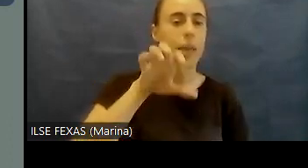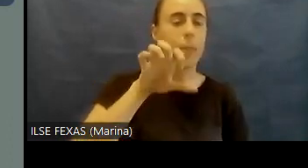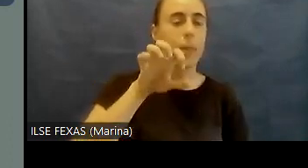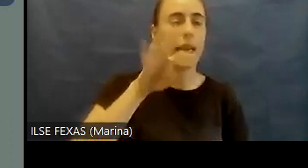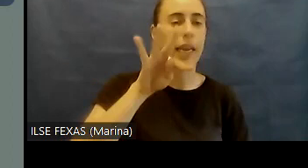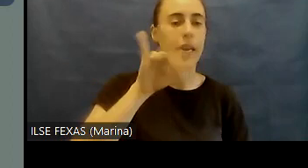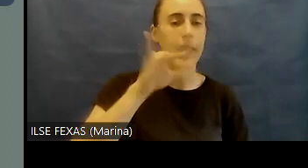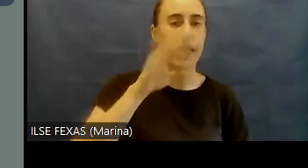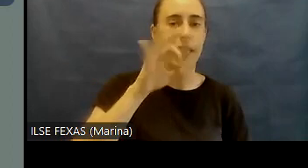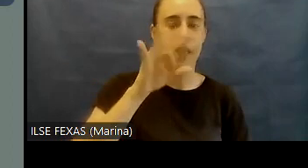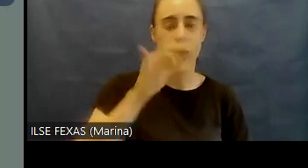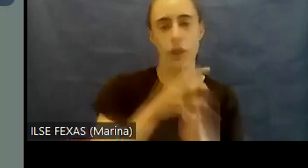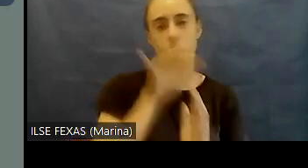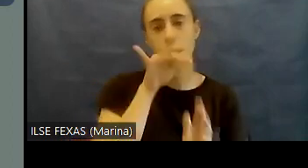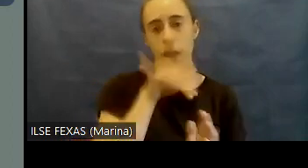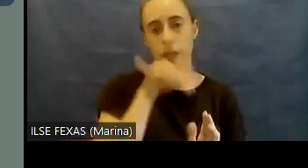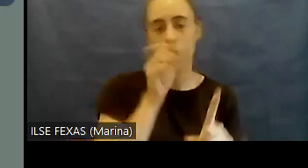vómitos, y como nematicidas,